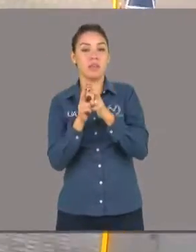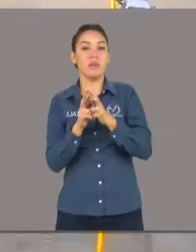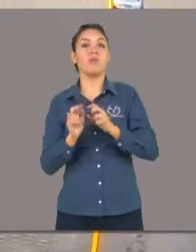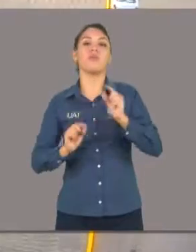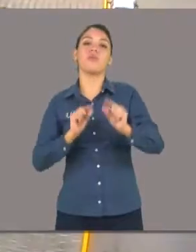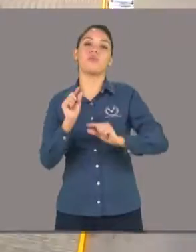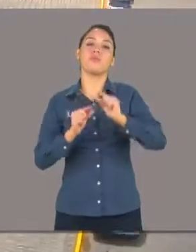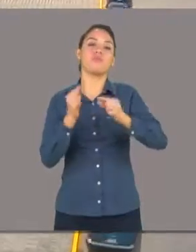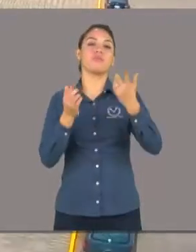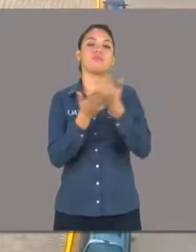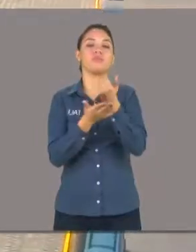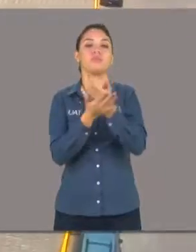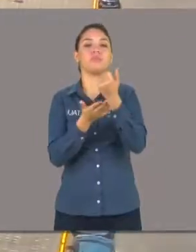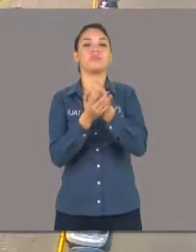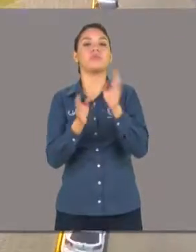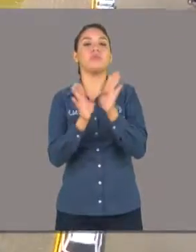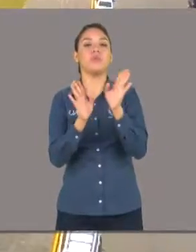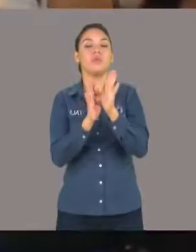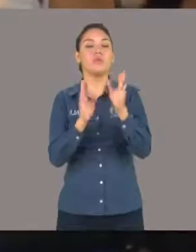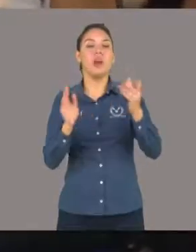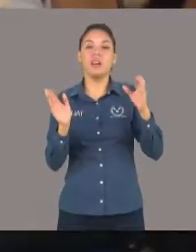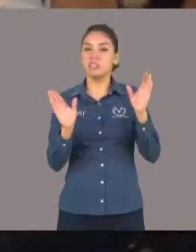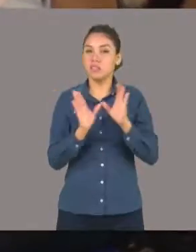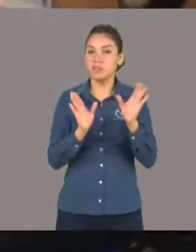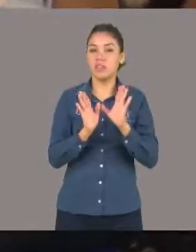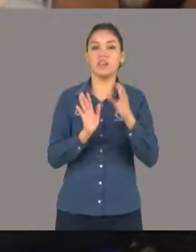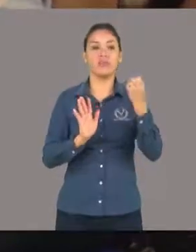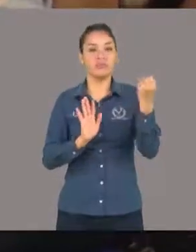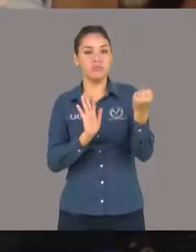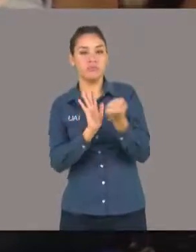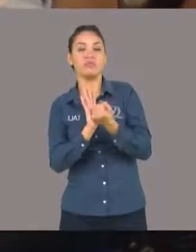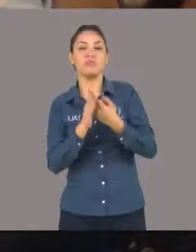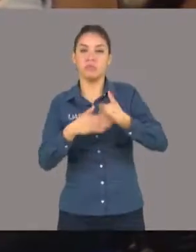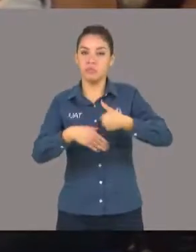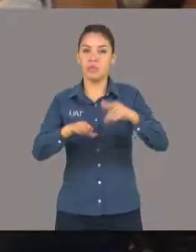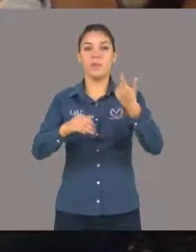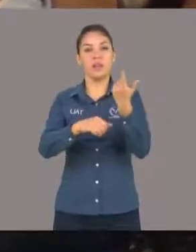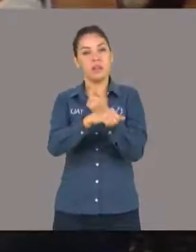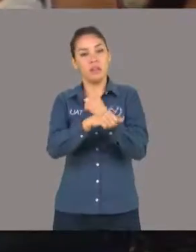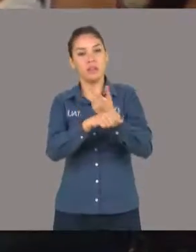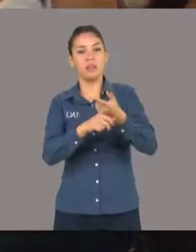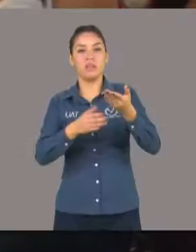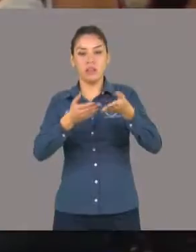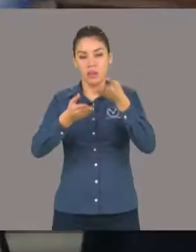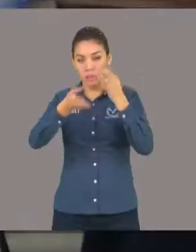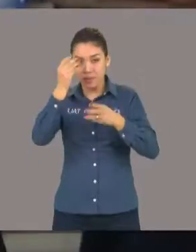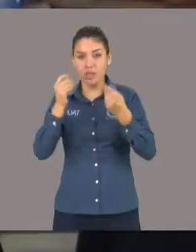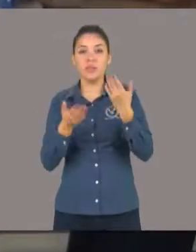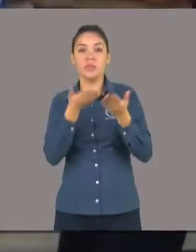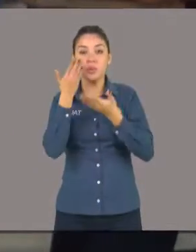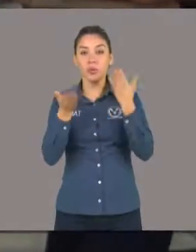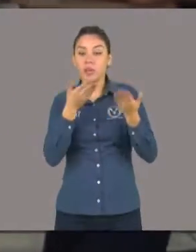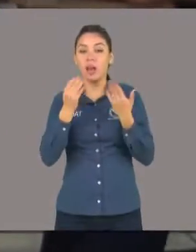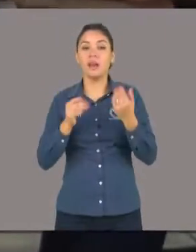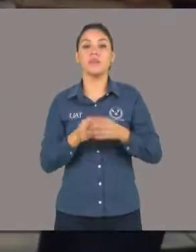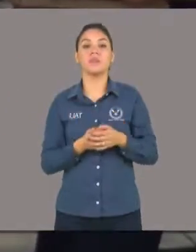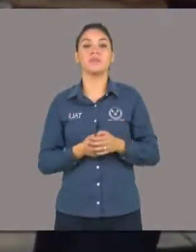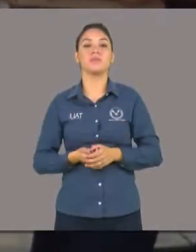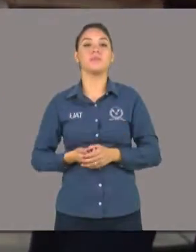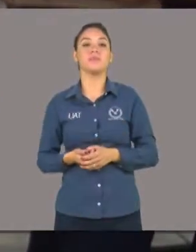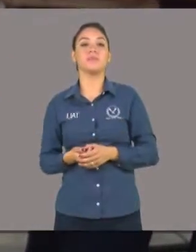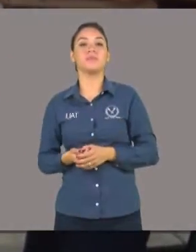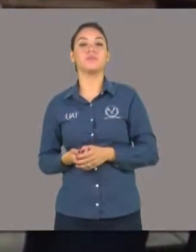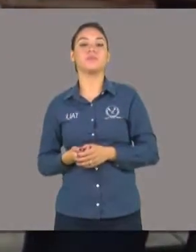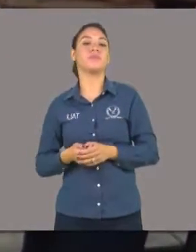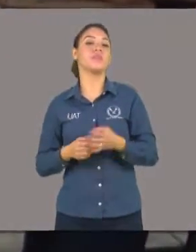su calidad académica ante instituciones y organismos nacionales, garantizando con ello el desarrollo educativo de los estudiantes que cursan los programas que imparten